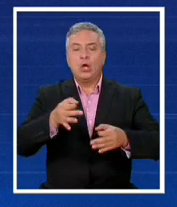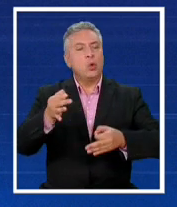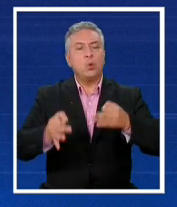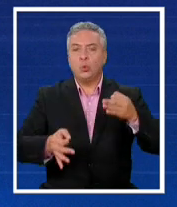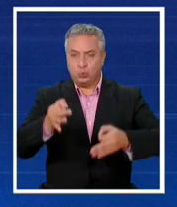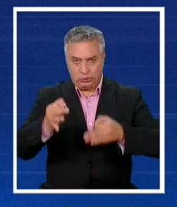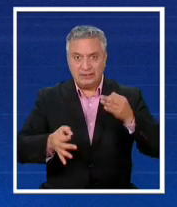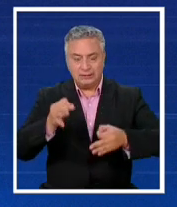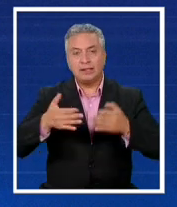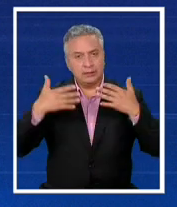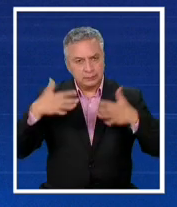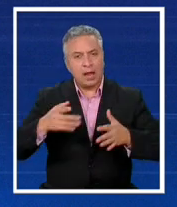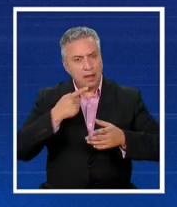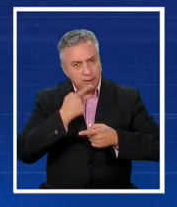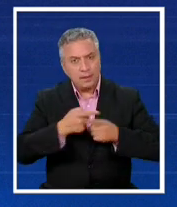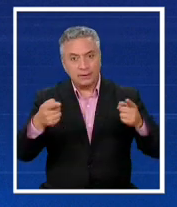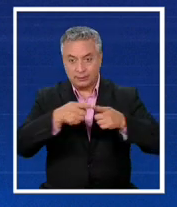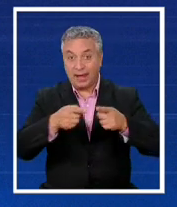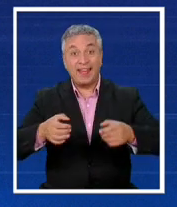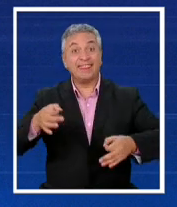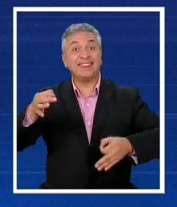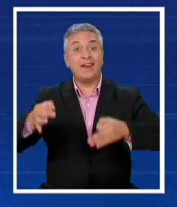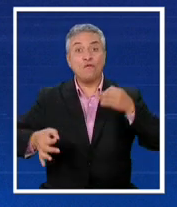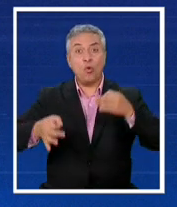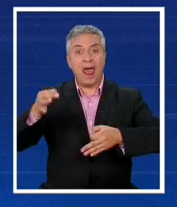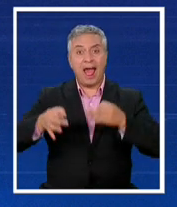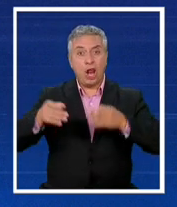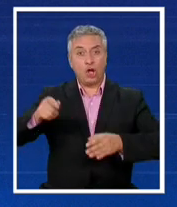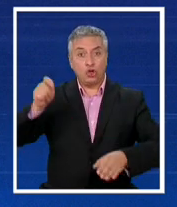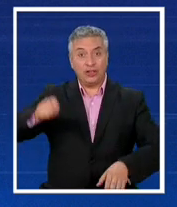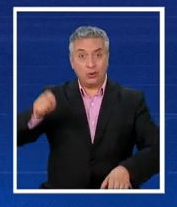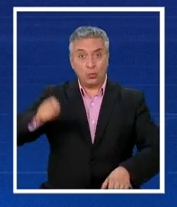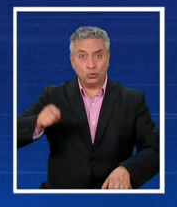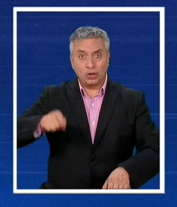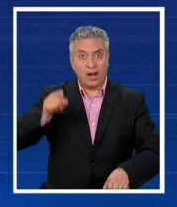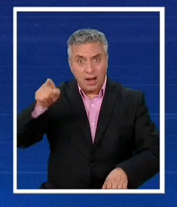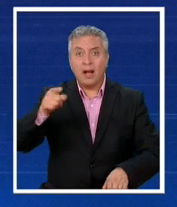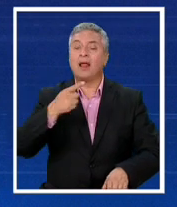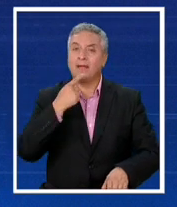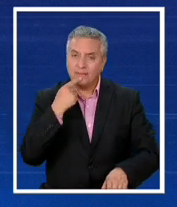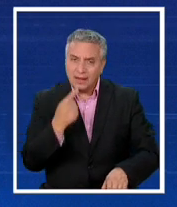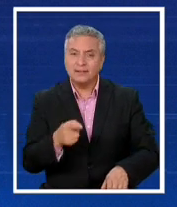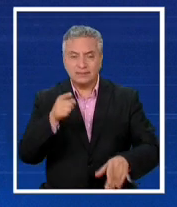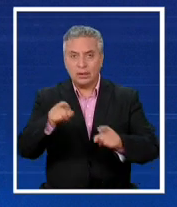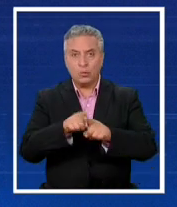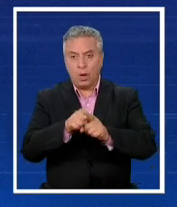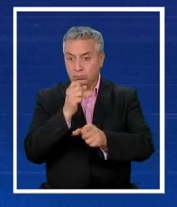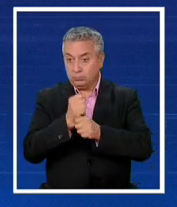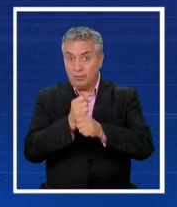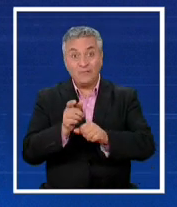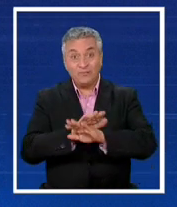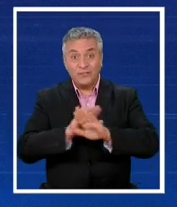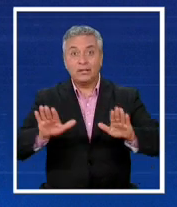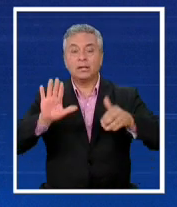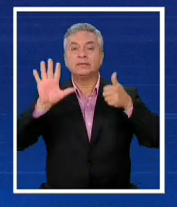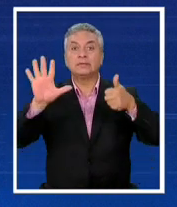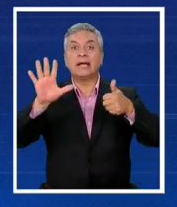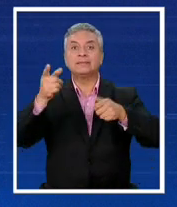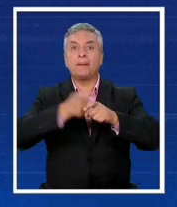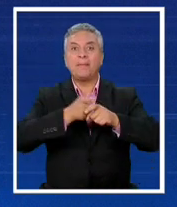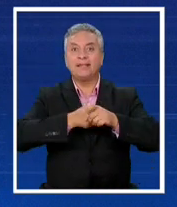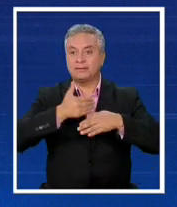o se propone que el Tribunal Constitucional termine sus funciones luego de 6 meses de entrada en vigencia la